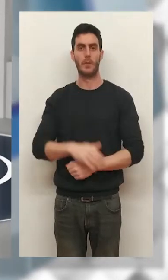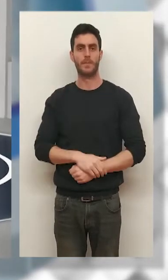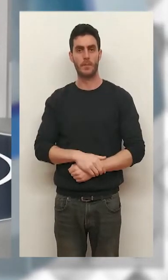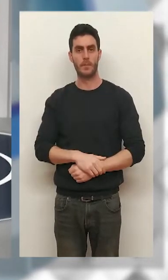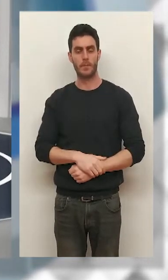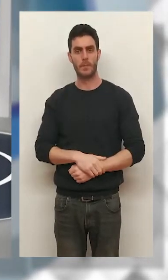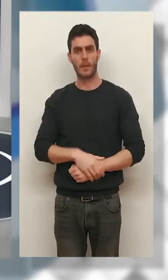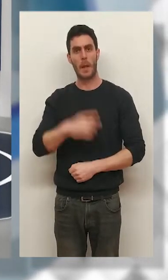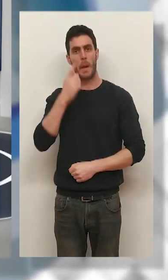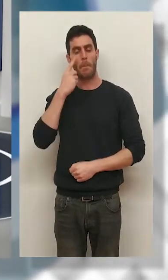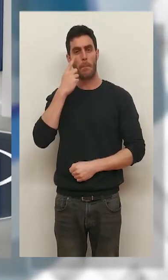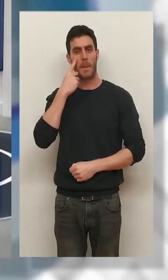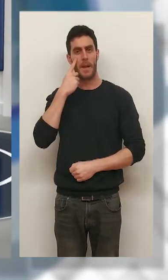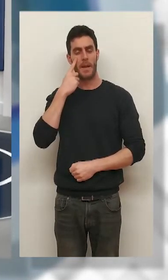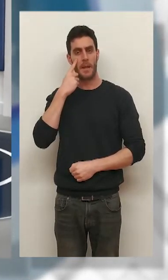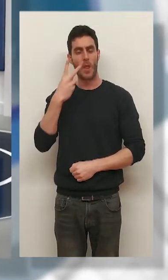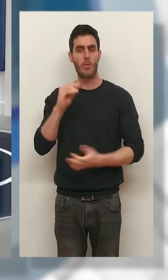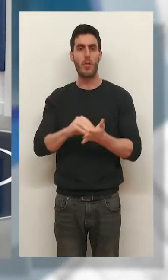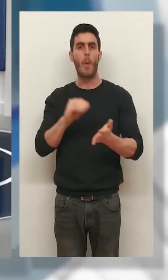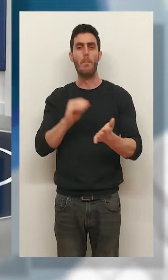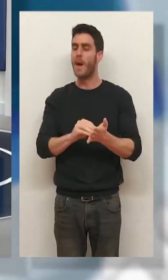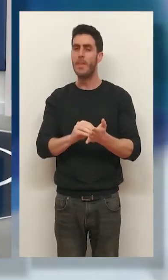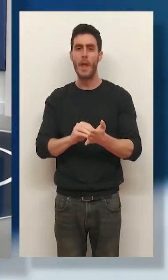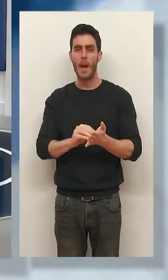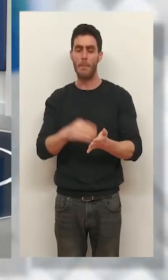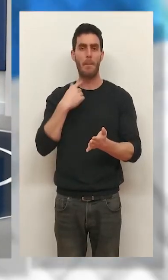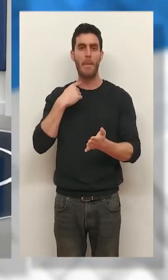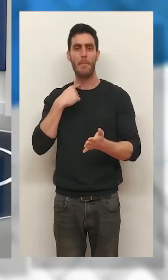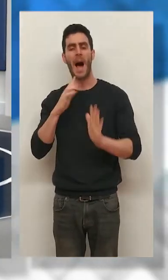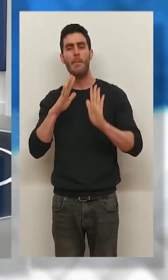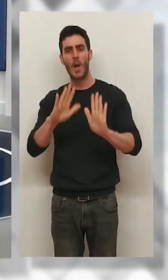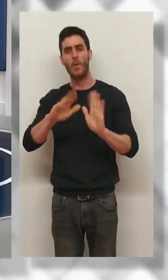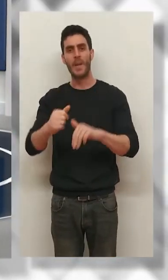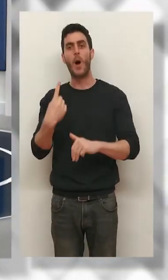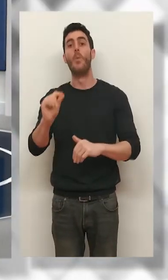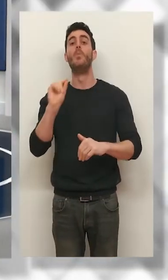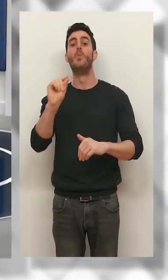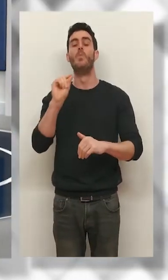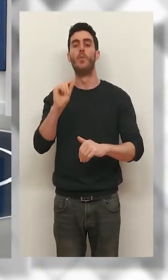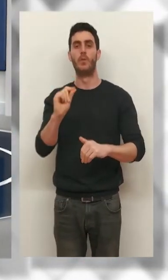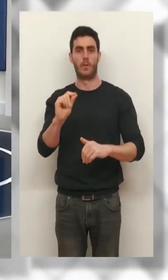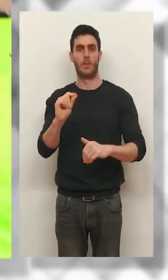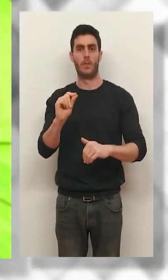hasta en dos ocasiones, el equipo blanquirrojo sumó un punto gracias a los goles de Sandoval y Soberón.